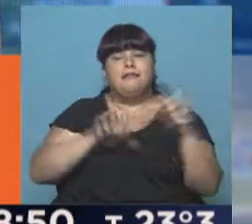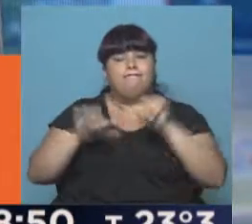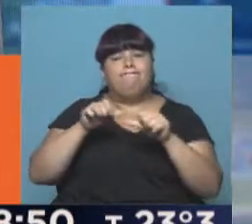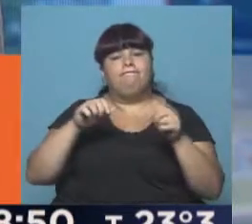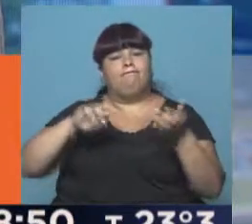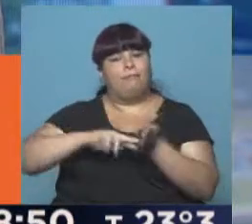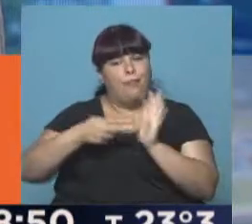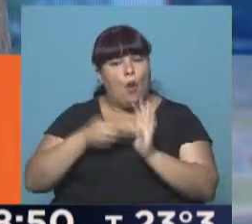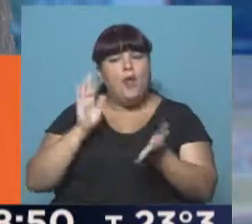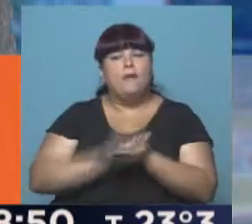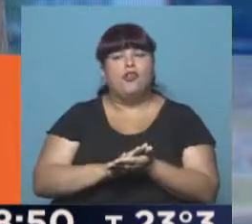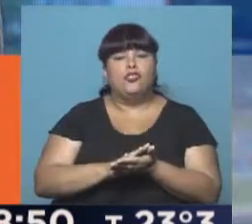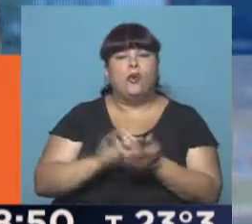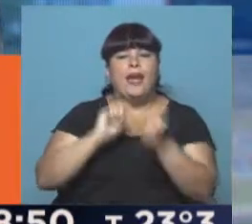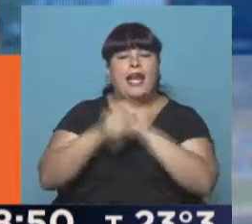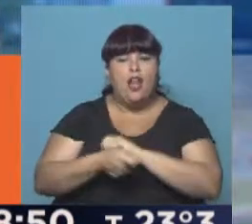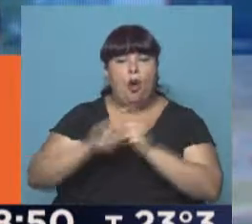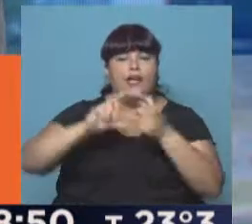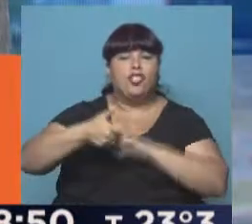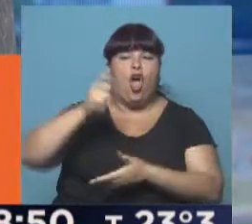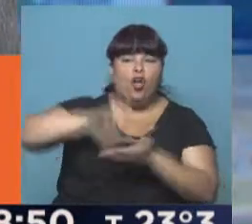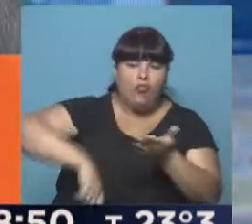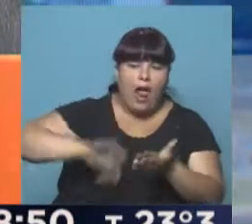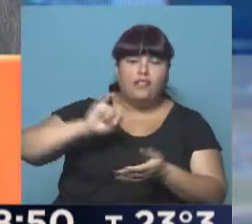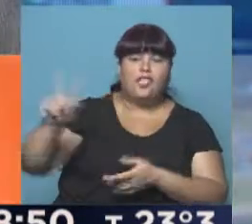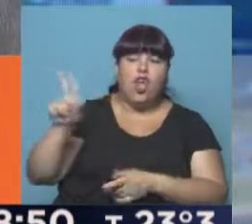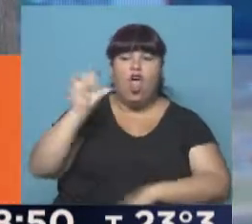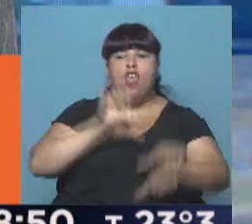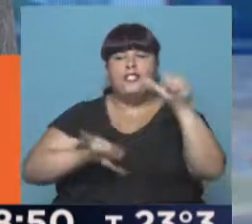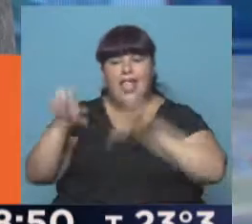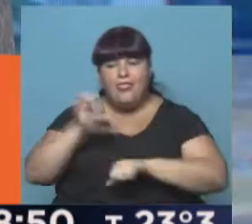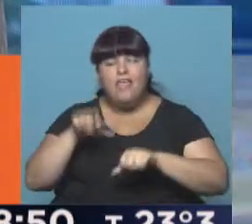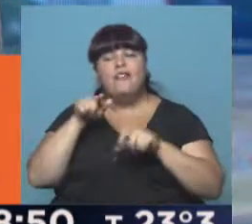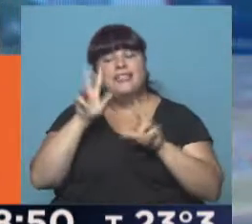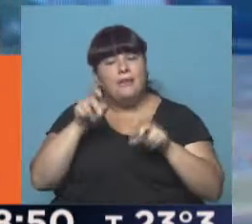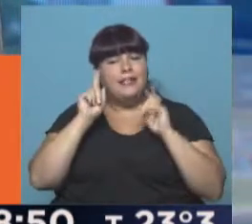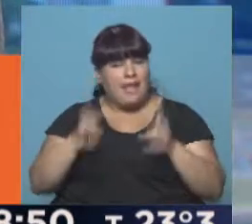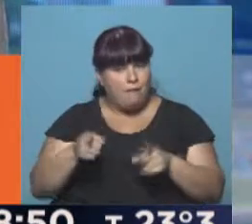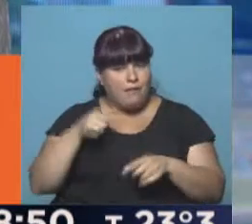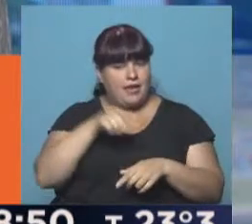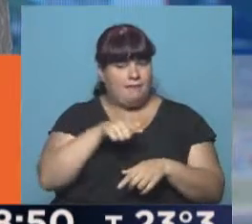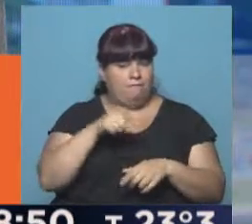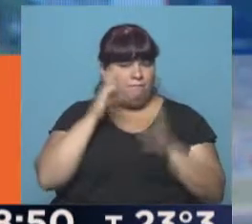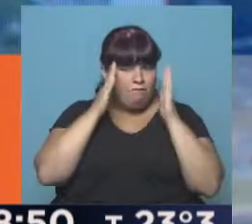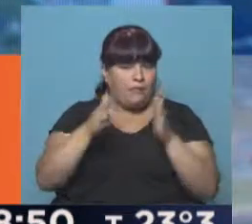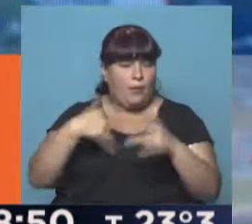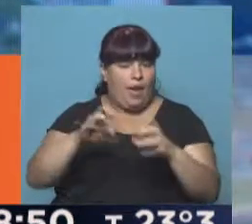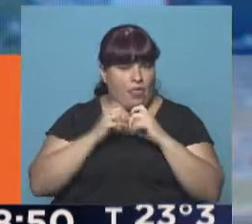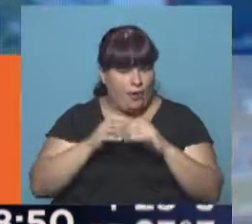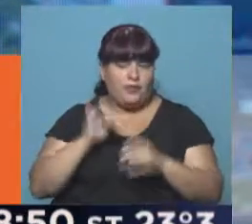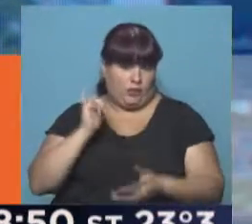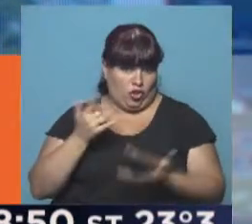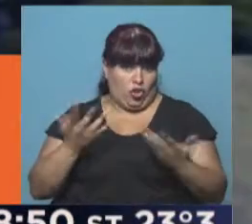con una discusión respecto al tema de renovación o no de contratos de los científicos es un tema que ustedes también están abocados en discutir